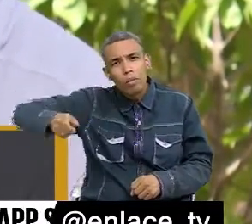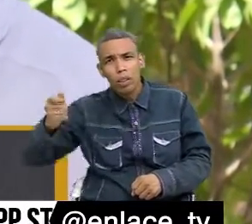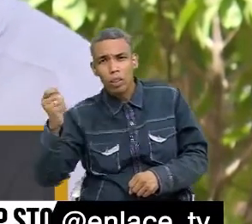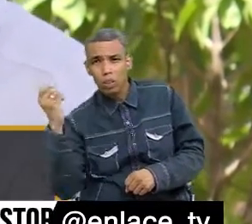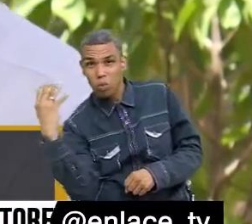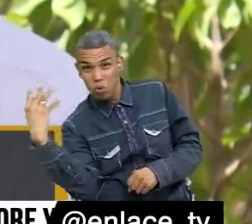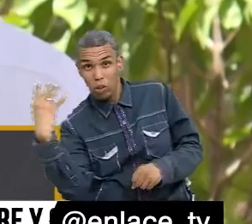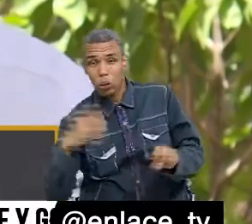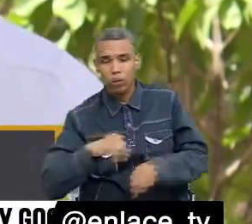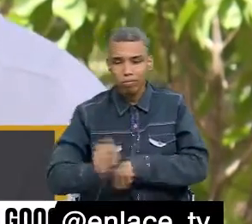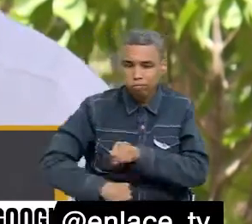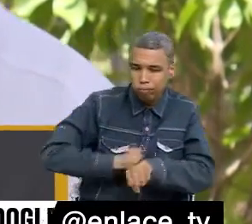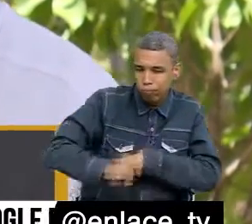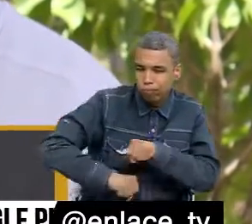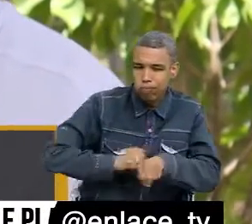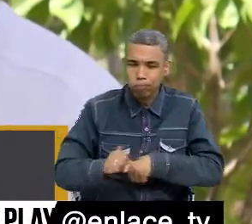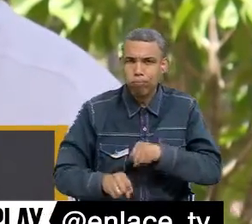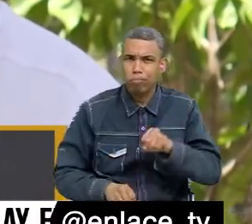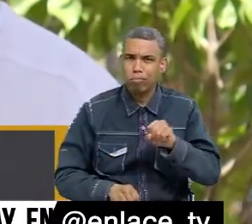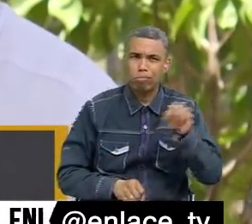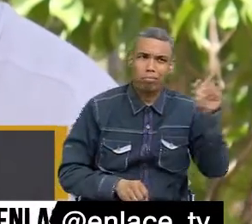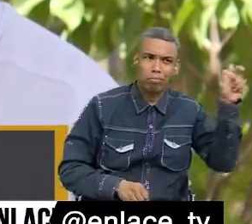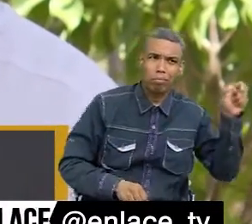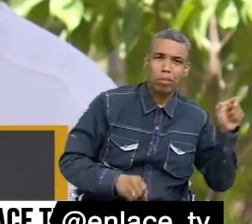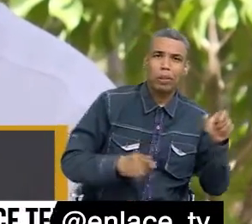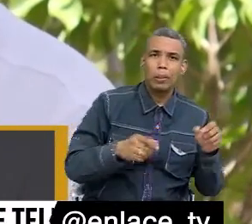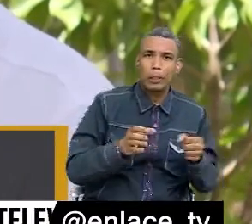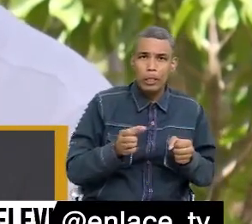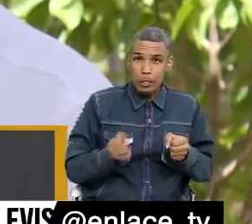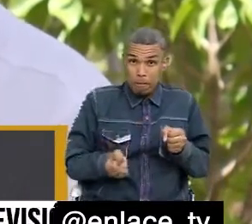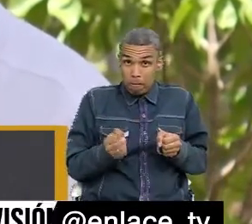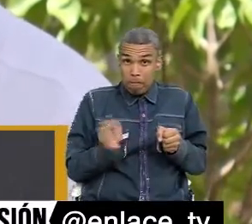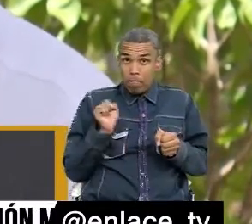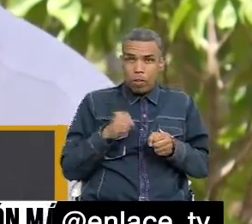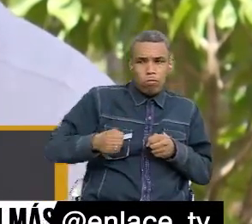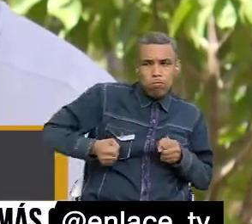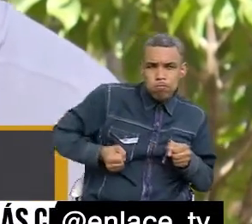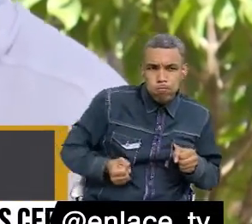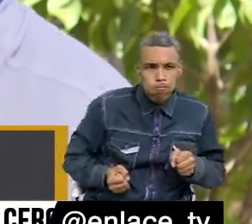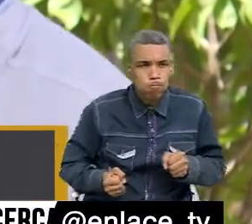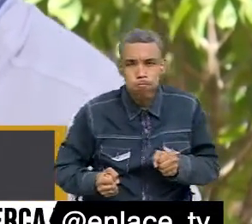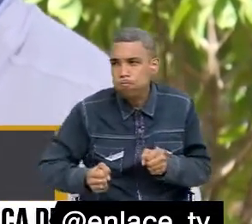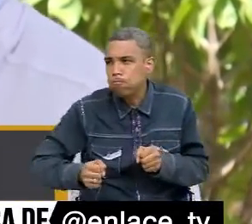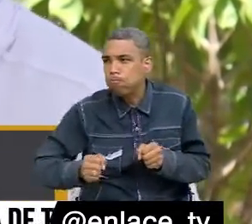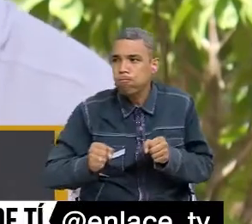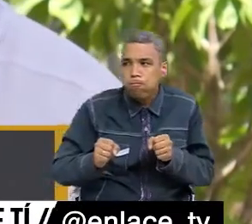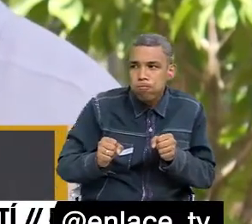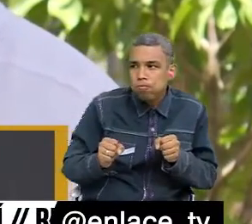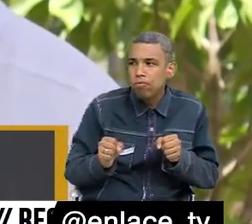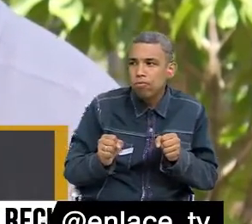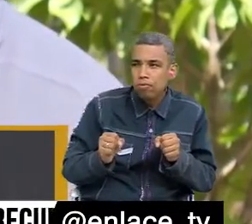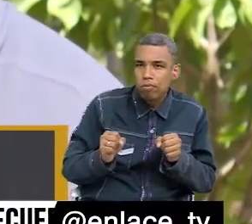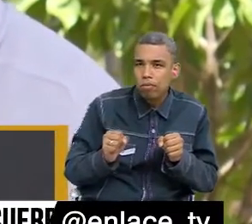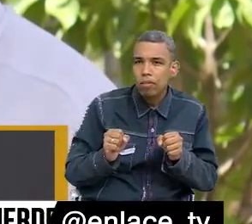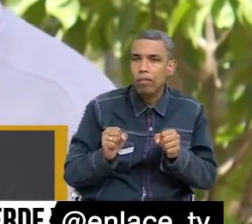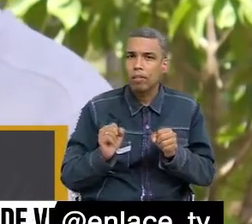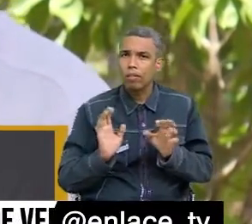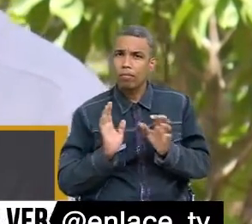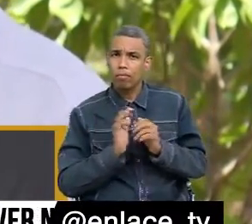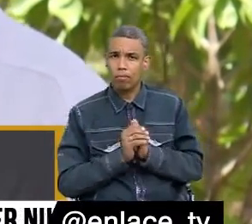también, donde 4 sujetos en una camioneta salieron. Ellas estaban esperando a unos compañeros que se habían quedado